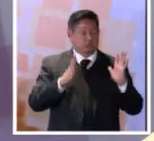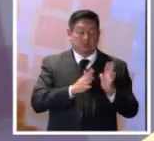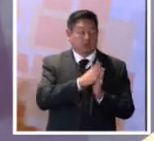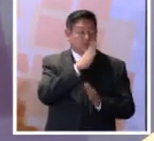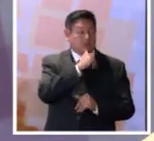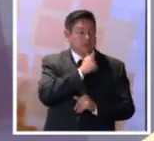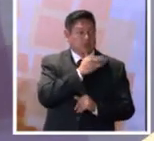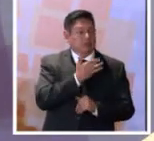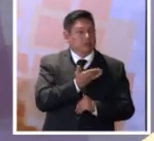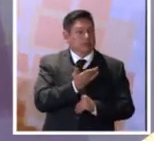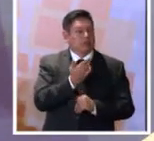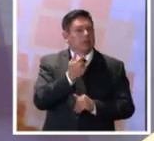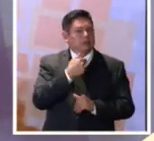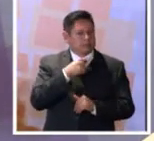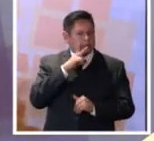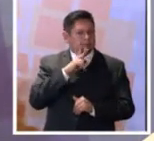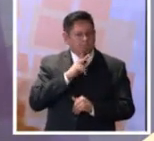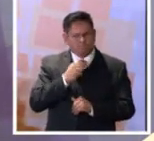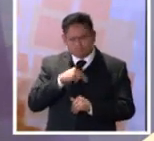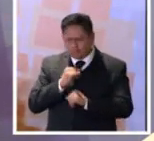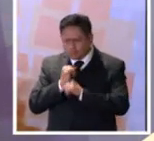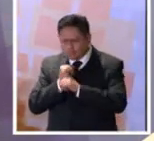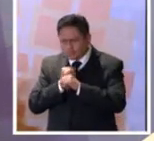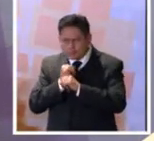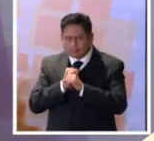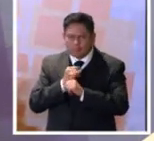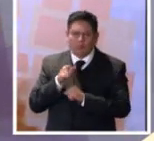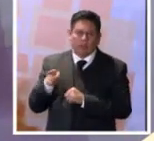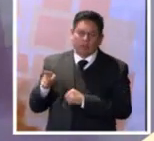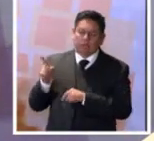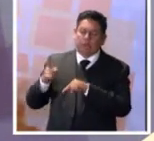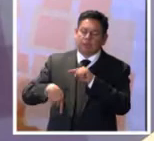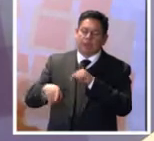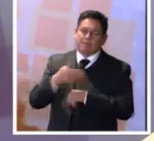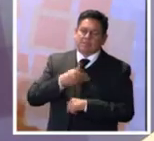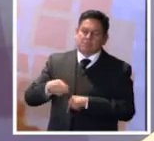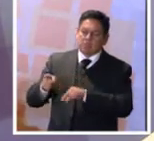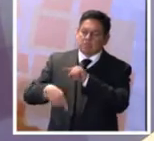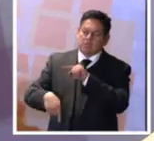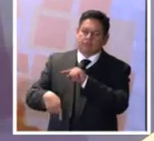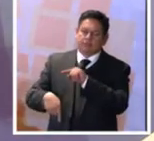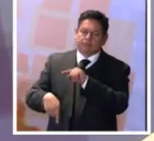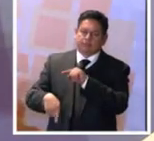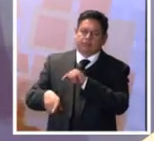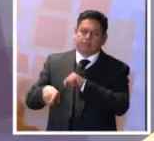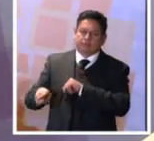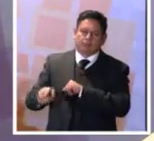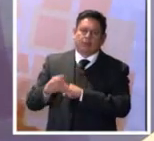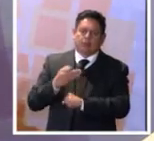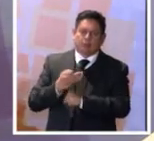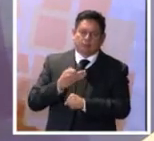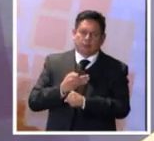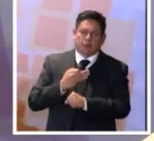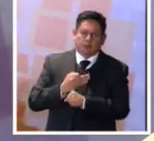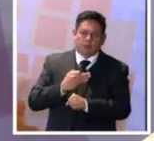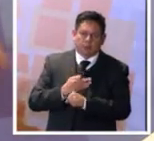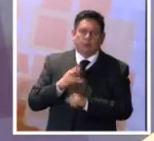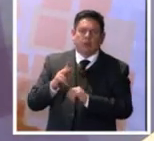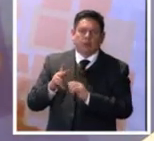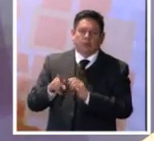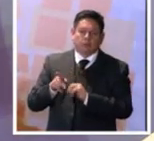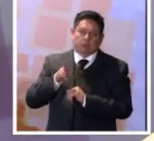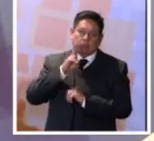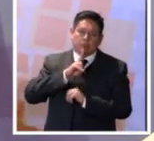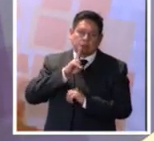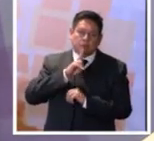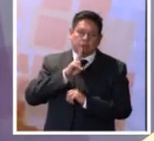situación, la determinación fue anular la elección. Y ahorita precisamente está en curso la cadena